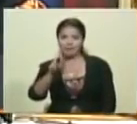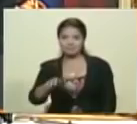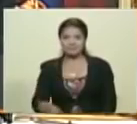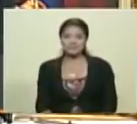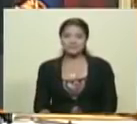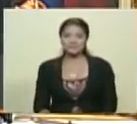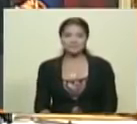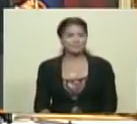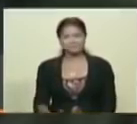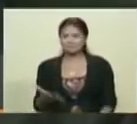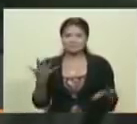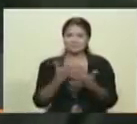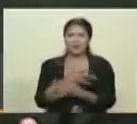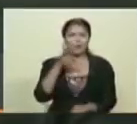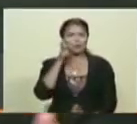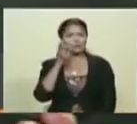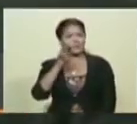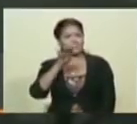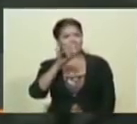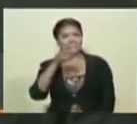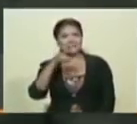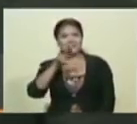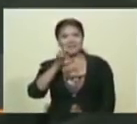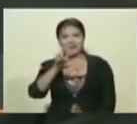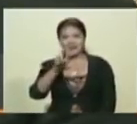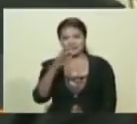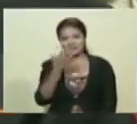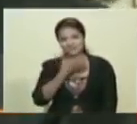Santiago, yo no sé por qué escuché Miguel.